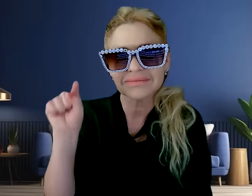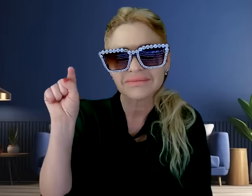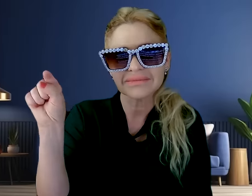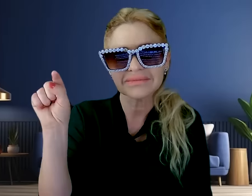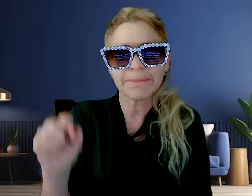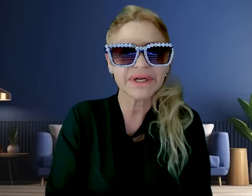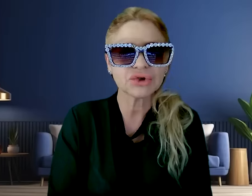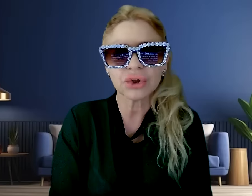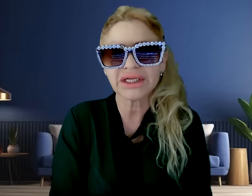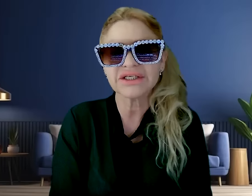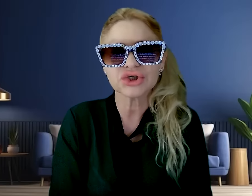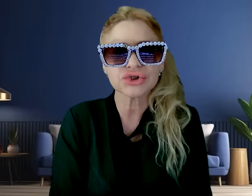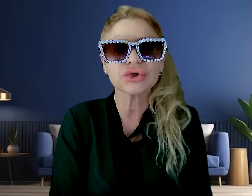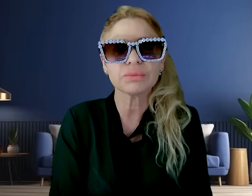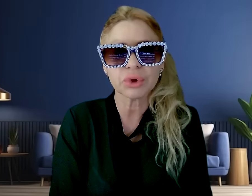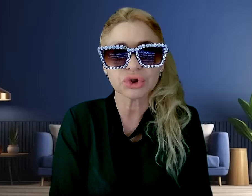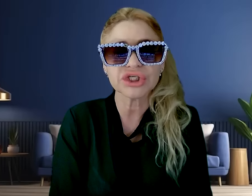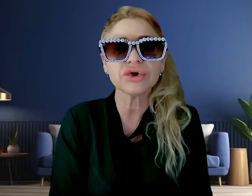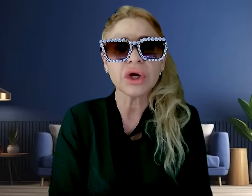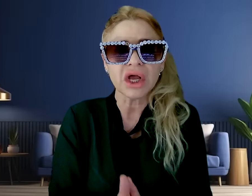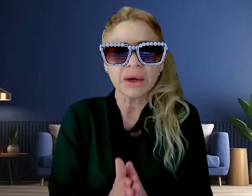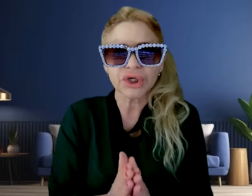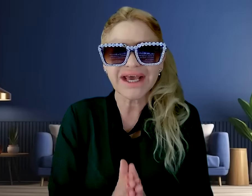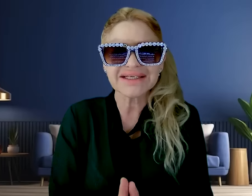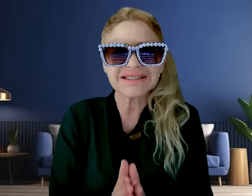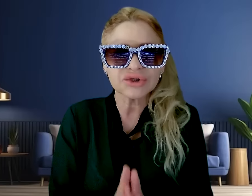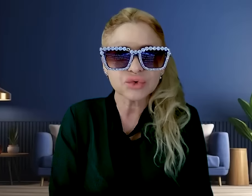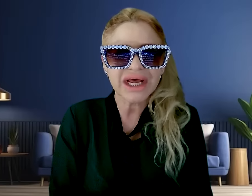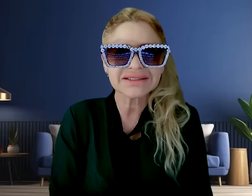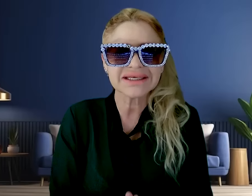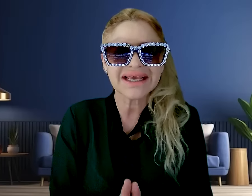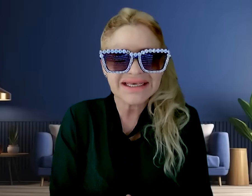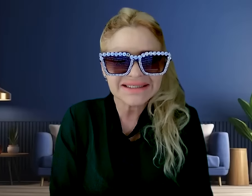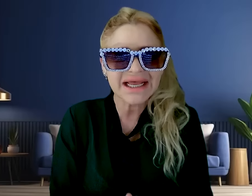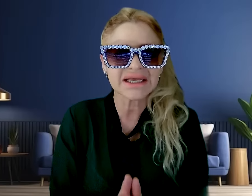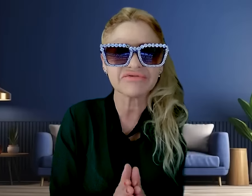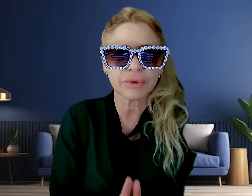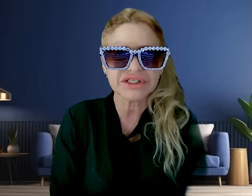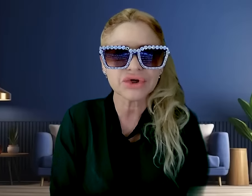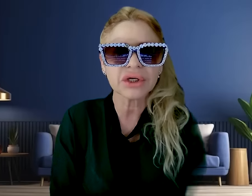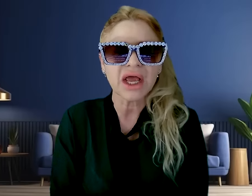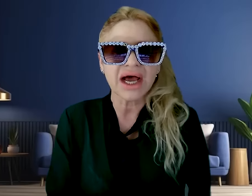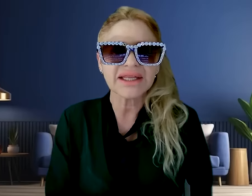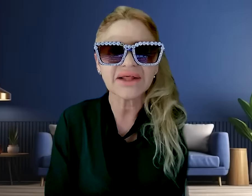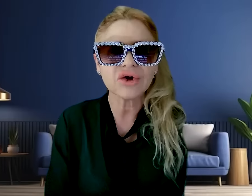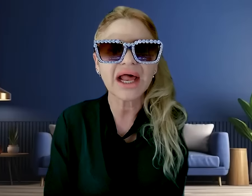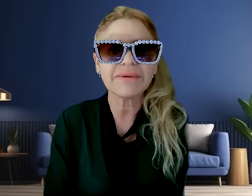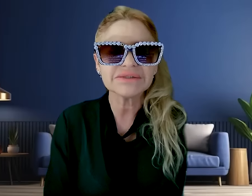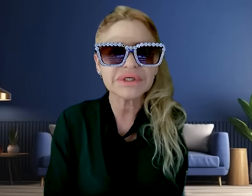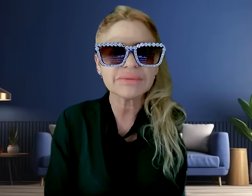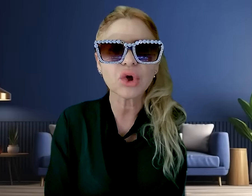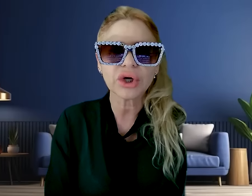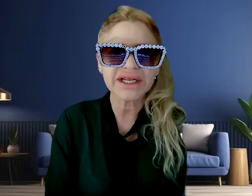alguien apretó el dichoso botoncito, porque a estas alturas esta información ha llegado